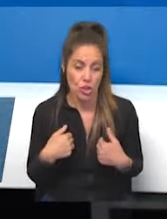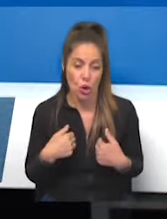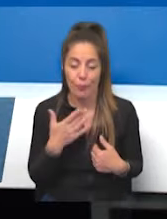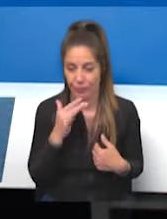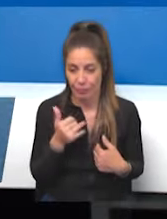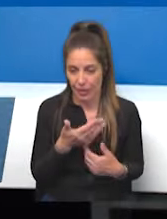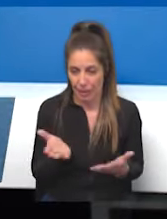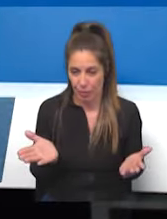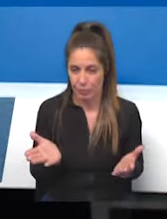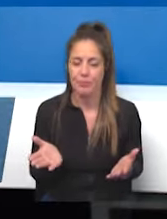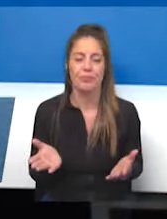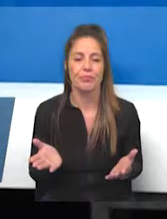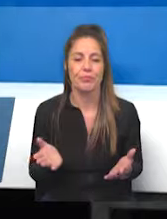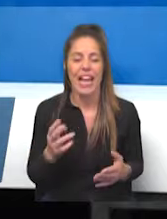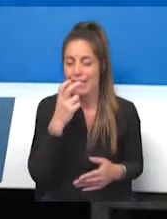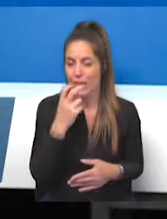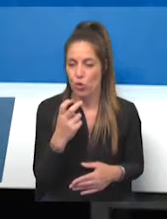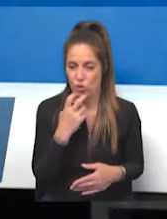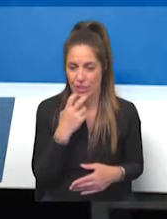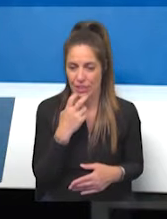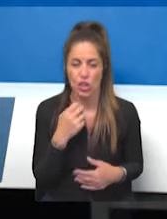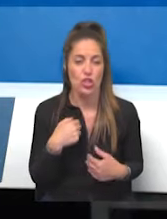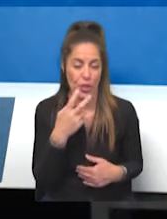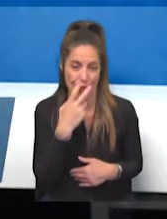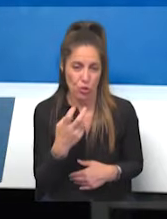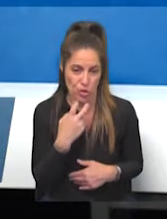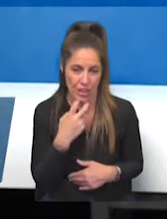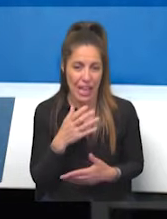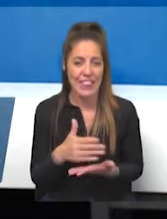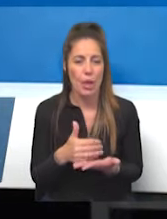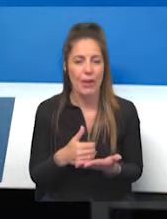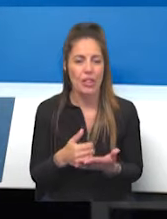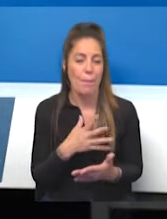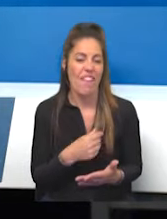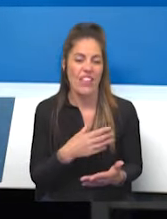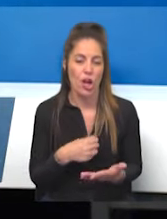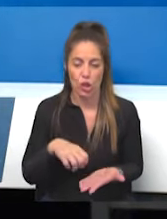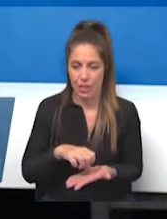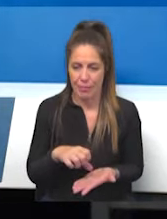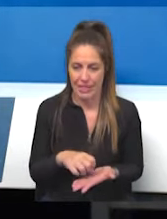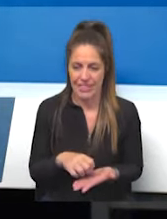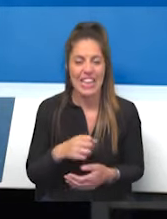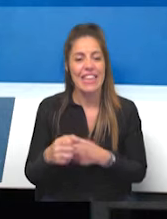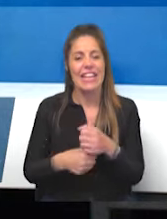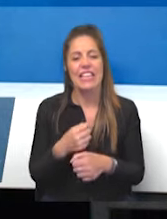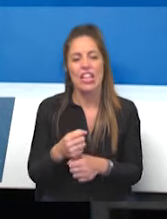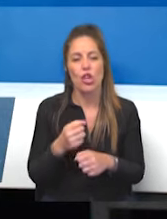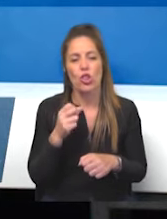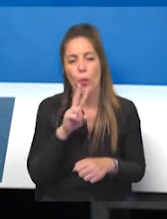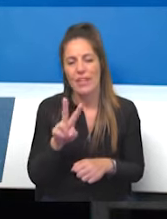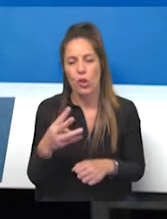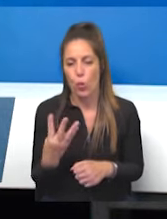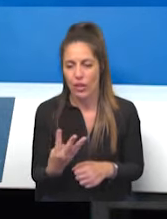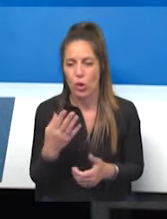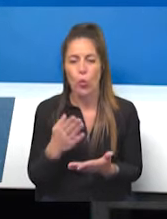un ejemplo San José Yo soy de San José los departamentos más Blancos del país desde el año 2004